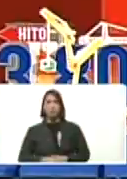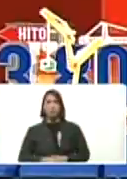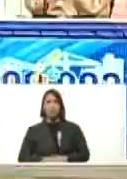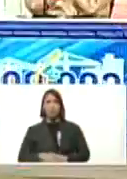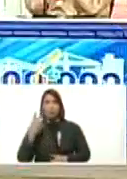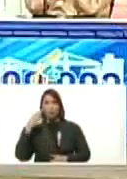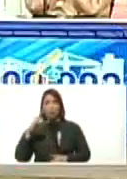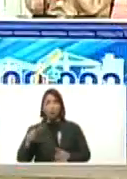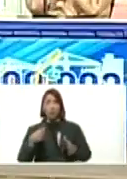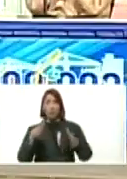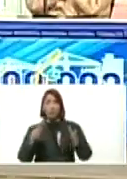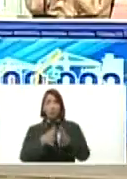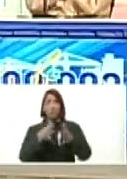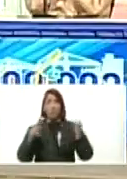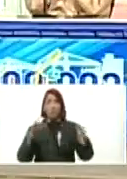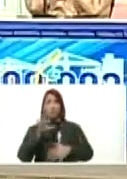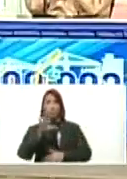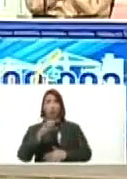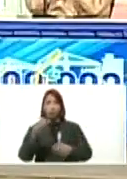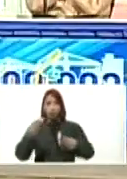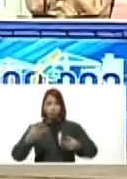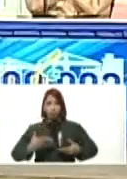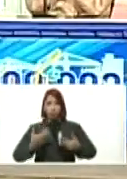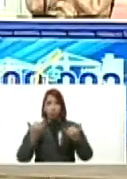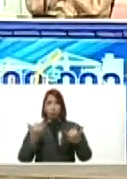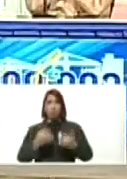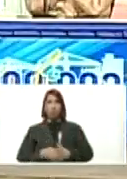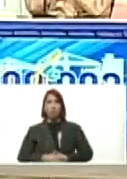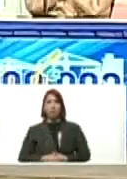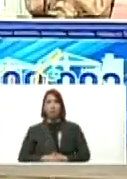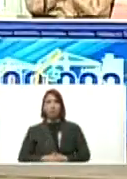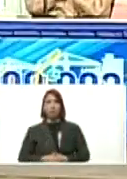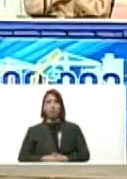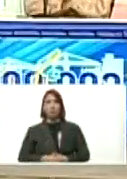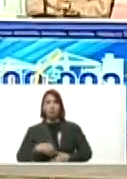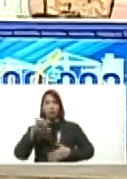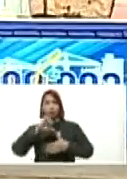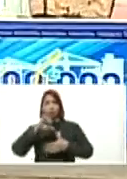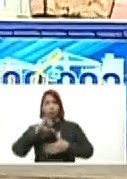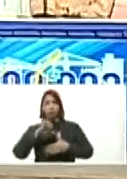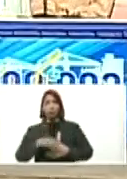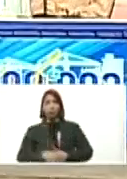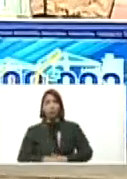camino de la patria grande. Me está llegando un regalo de Sudamérica.